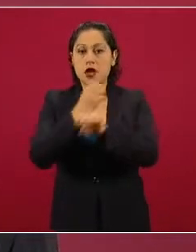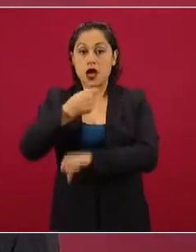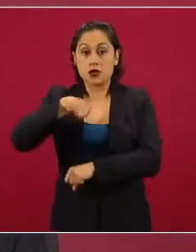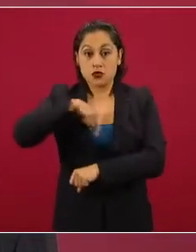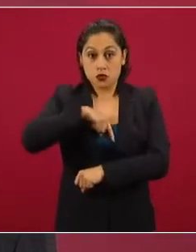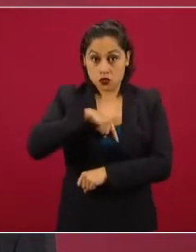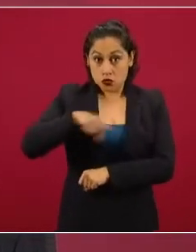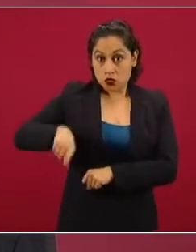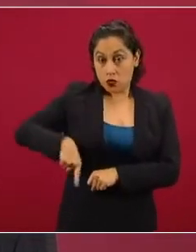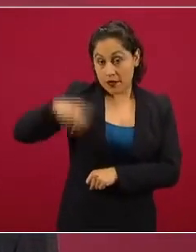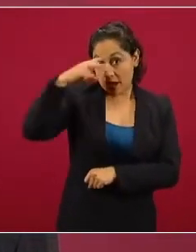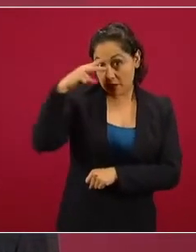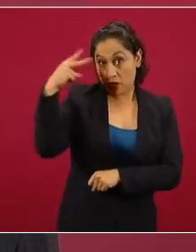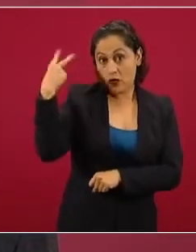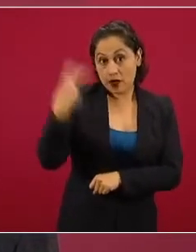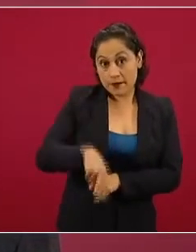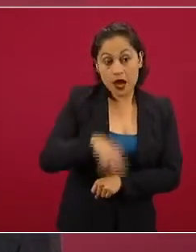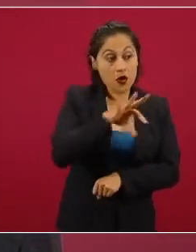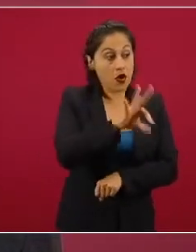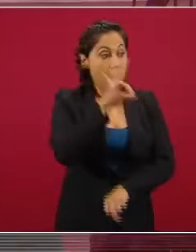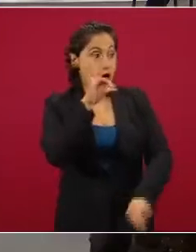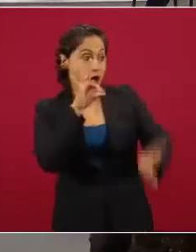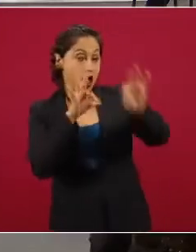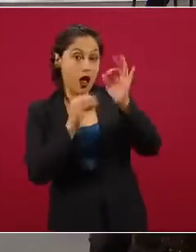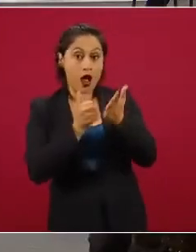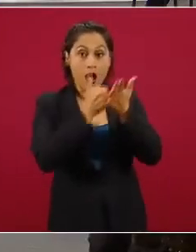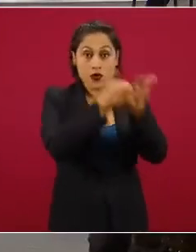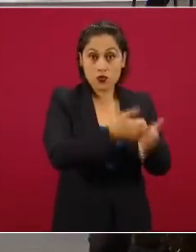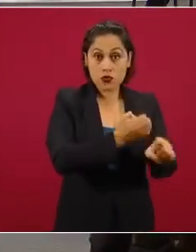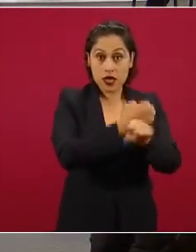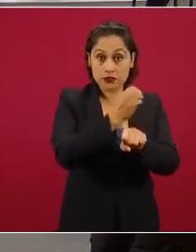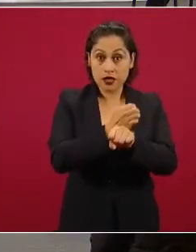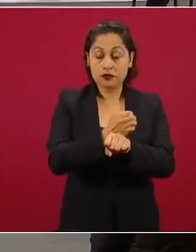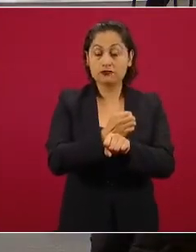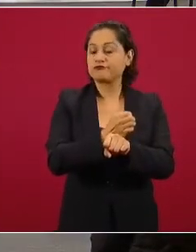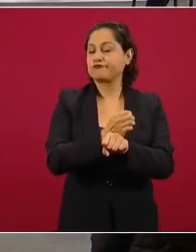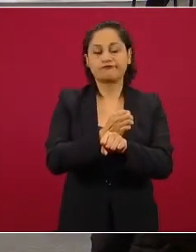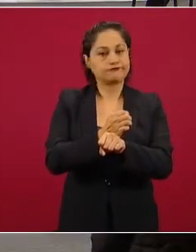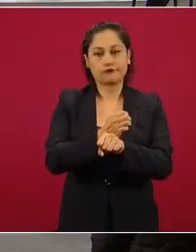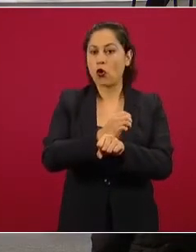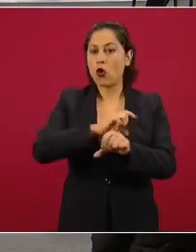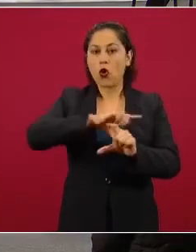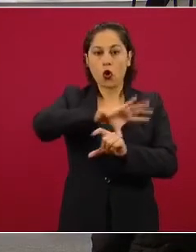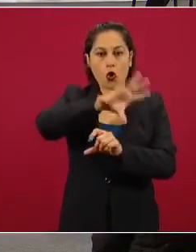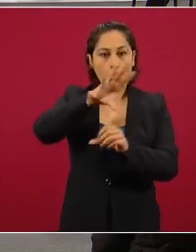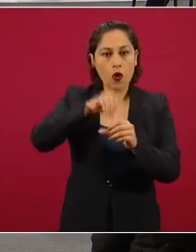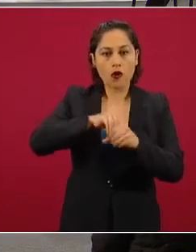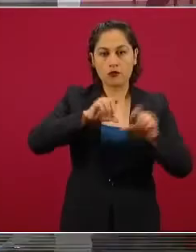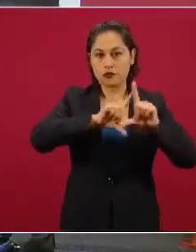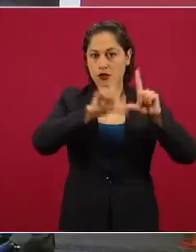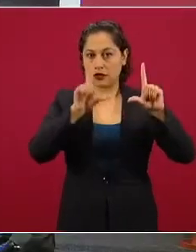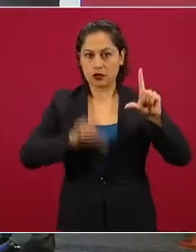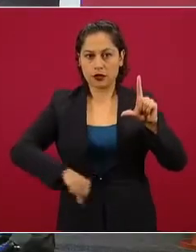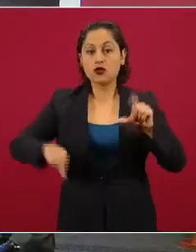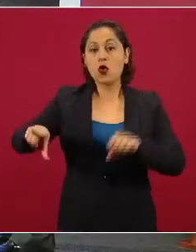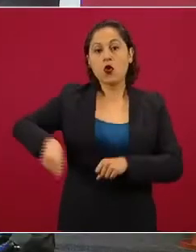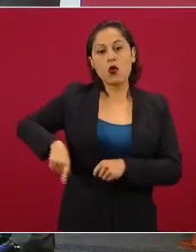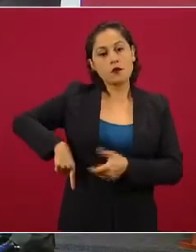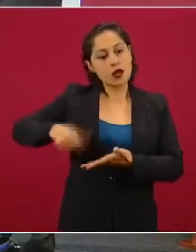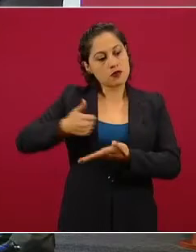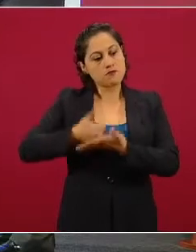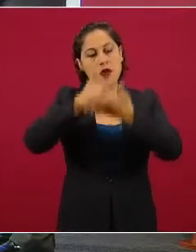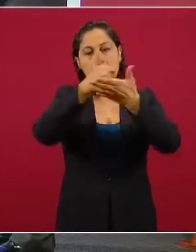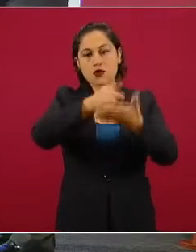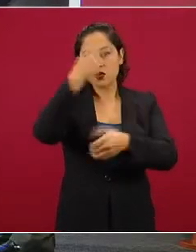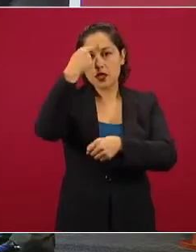alguna entre entidades federativas respecto a las acciones del Gobierno. Toda la población debe